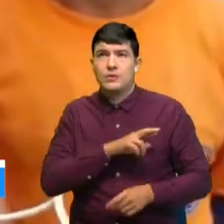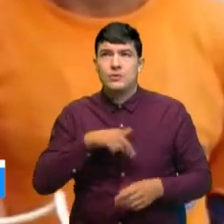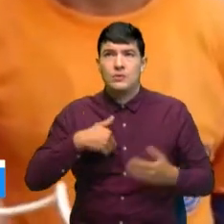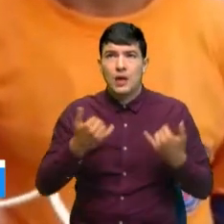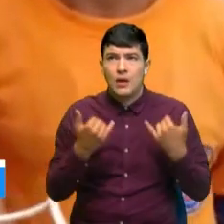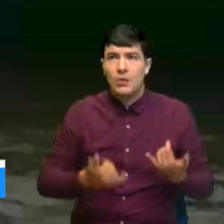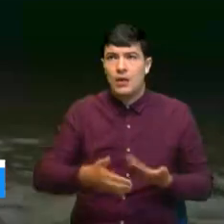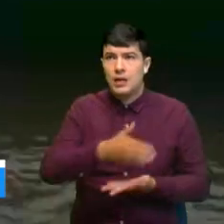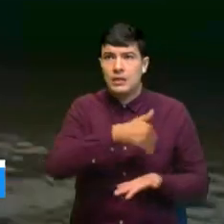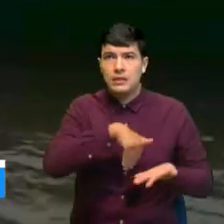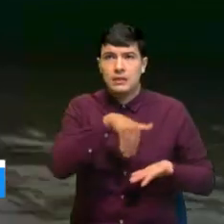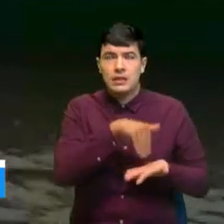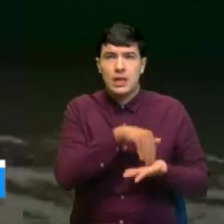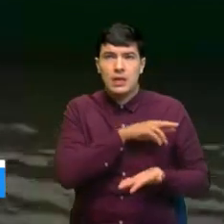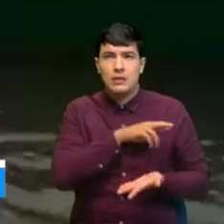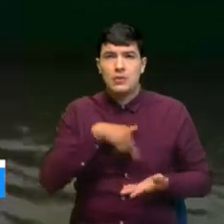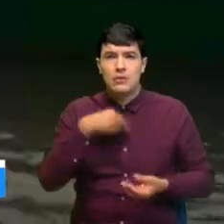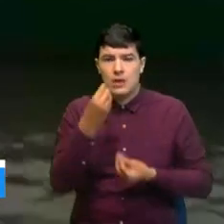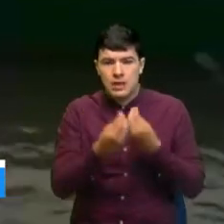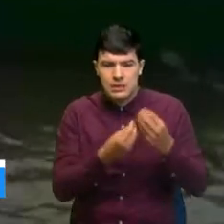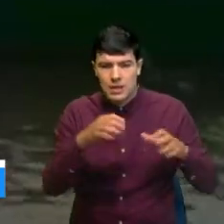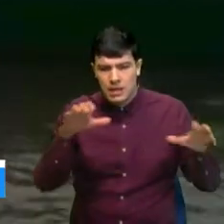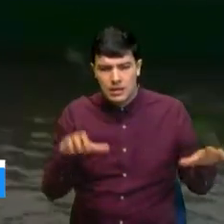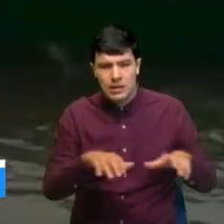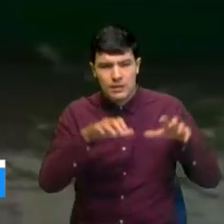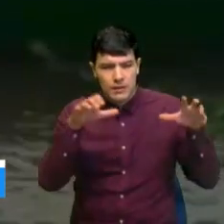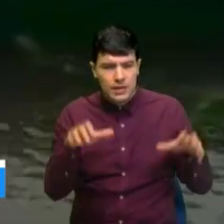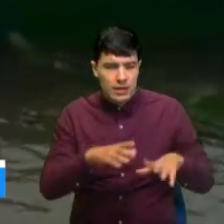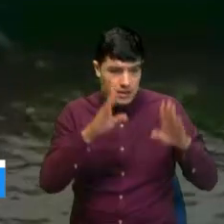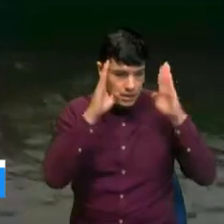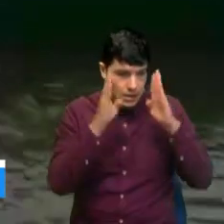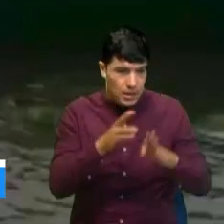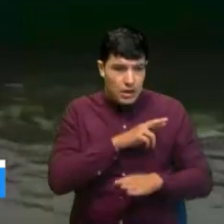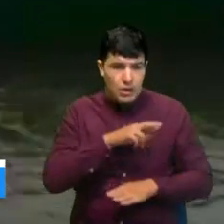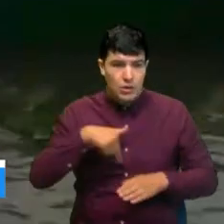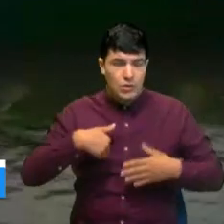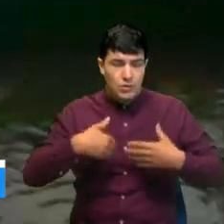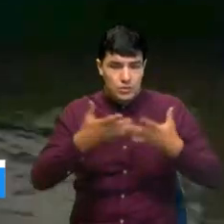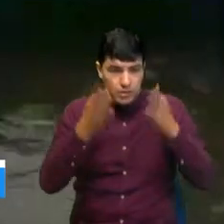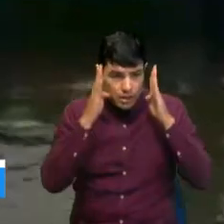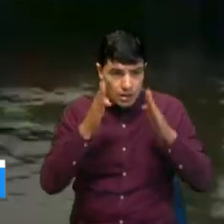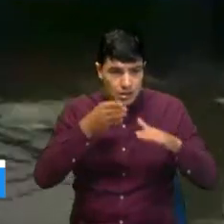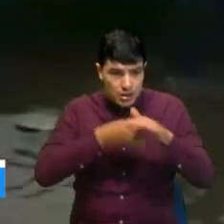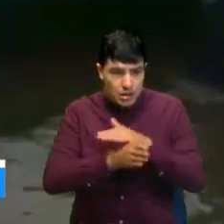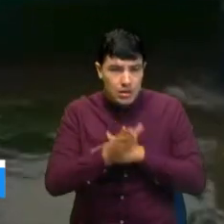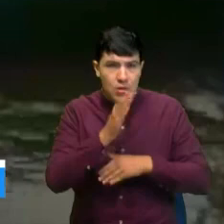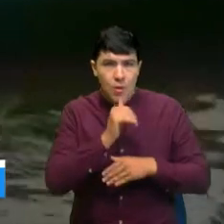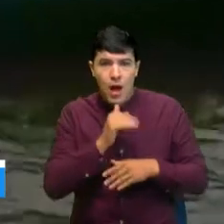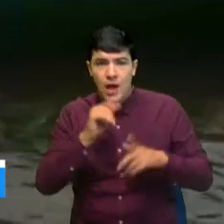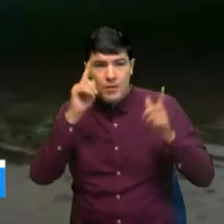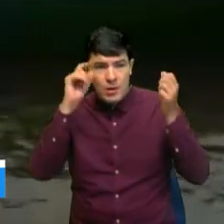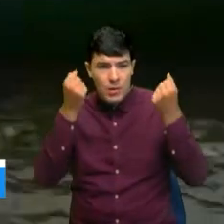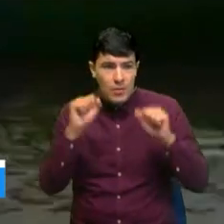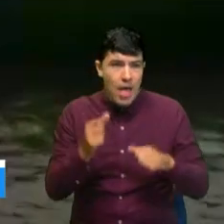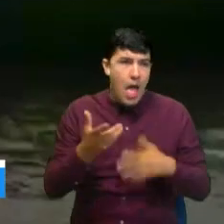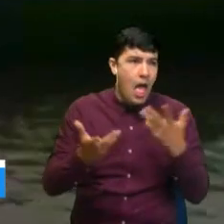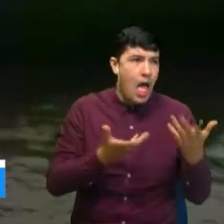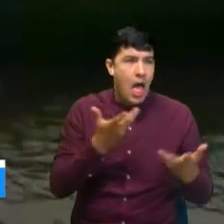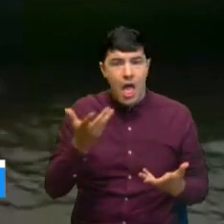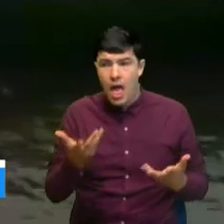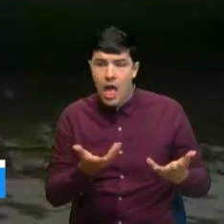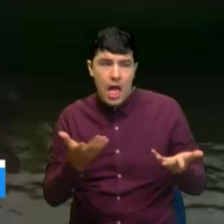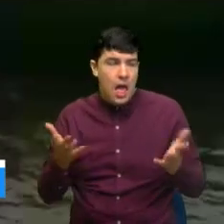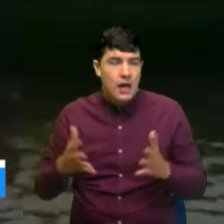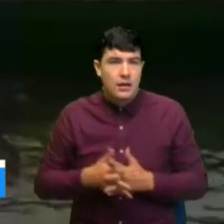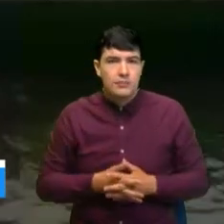para nosotros hacer actividades estar ahí lo propio nosotros que nosotros llegamos no tengamos que preocuparnos que porque tenemos la edad